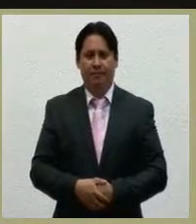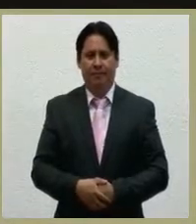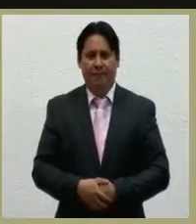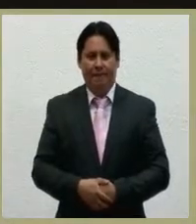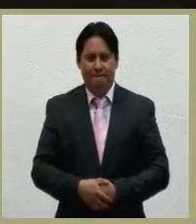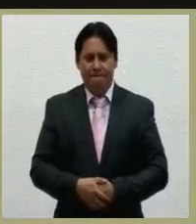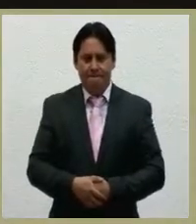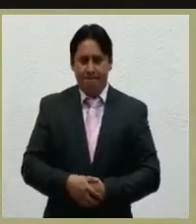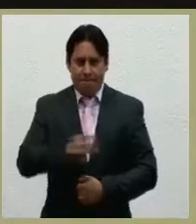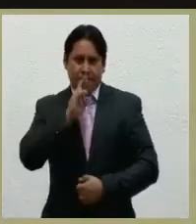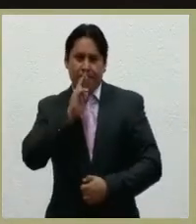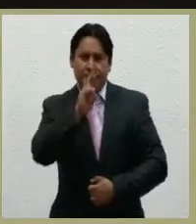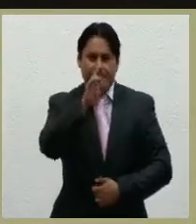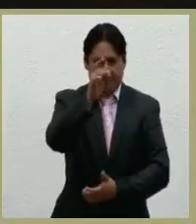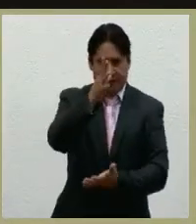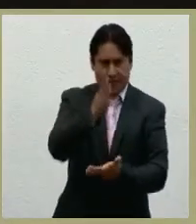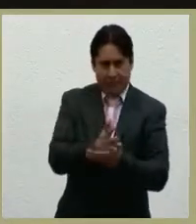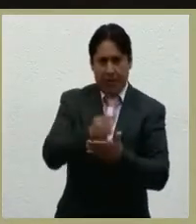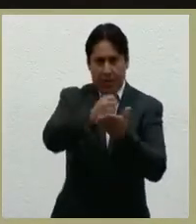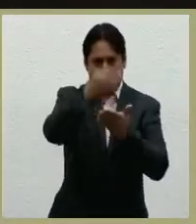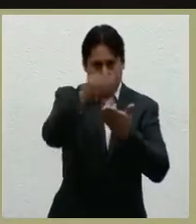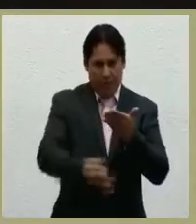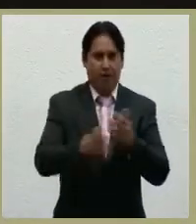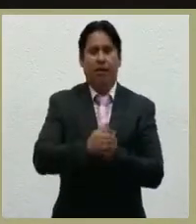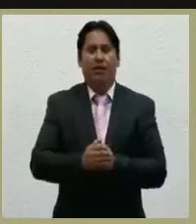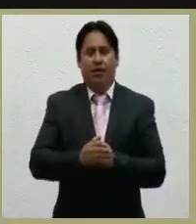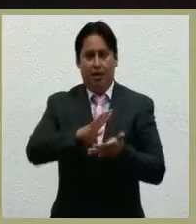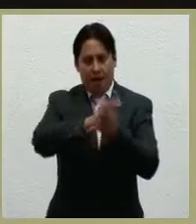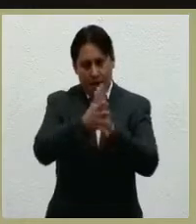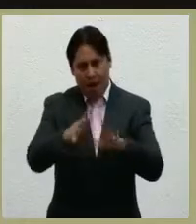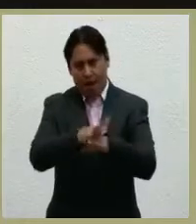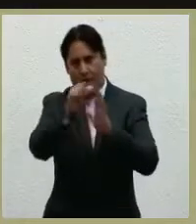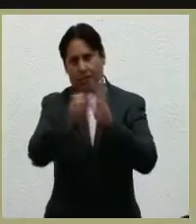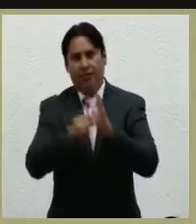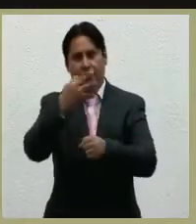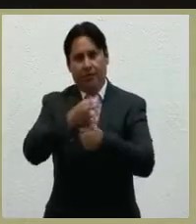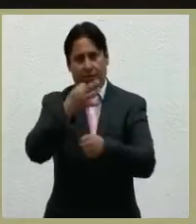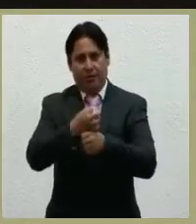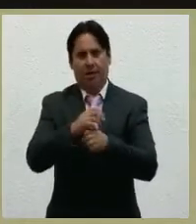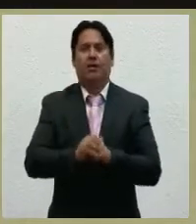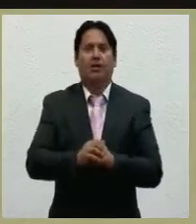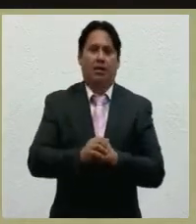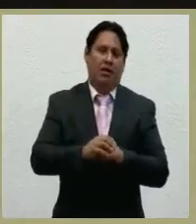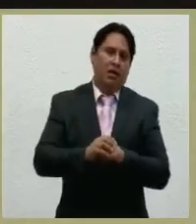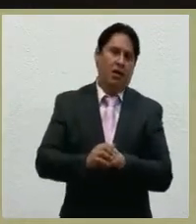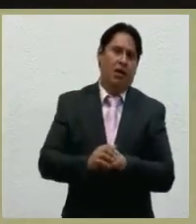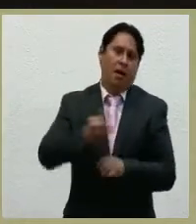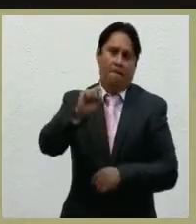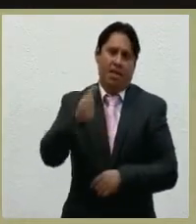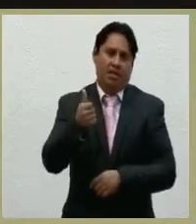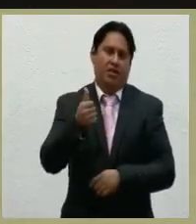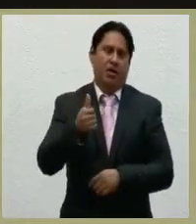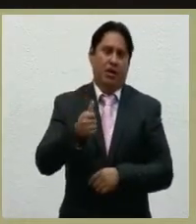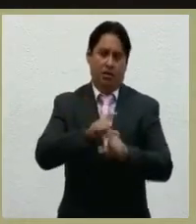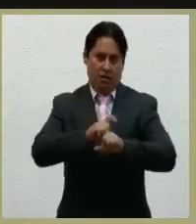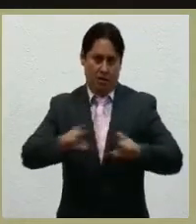Resolutivo único. Es de aprobarse la iniciativa de decreto por el que se reforma el artículo 3 y la fracción 26ª del artículo